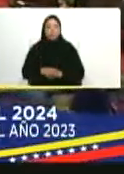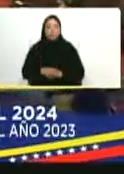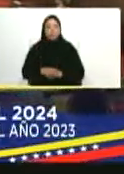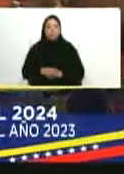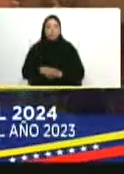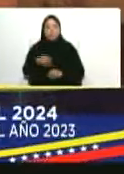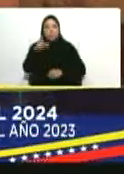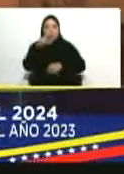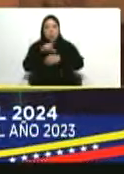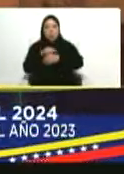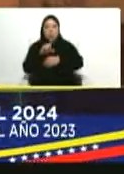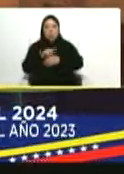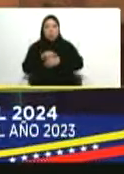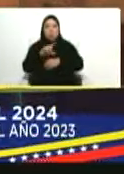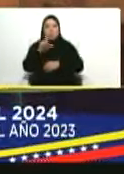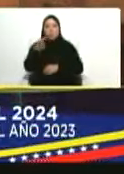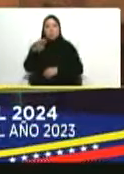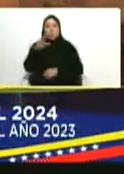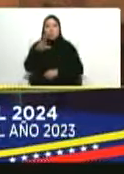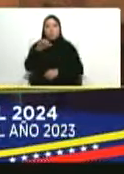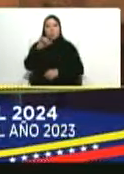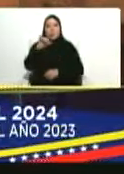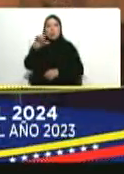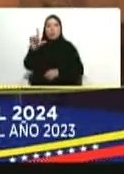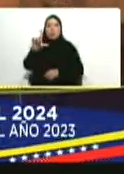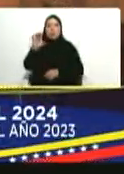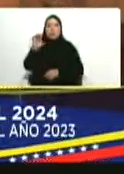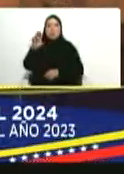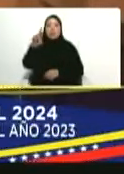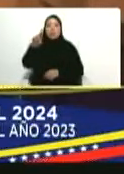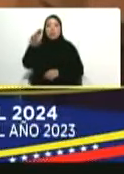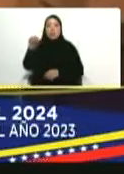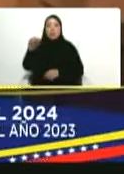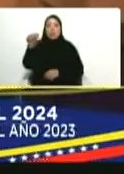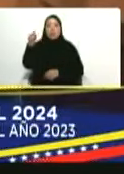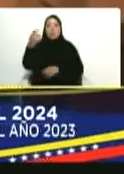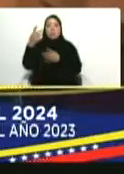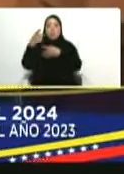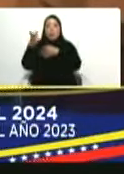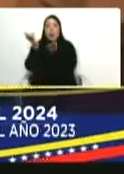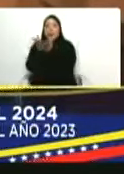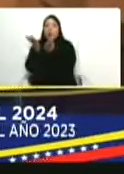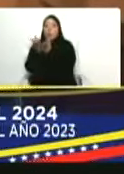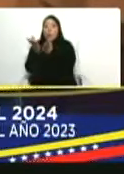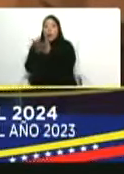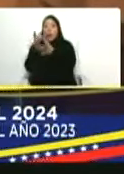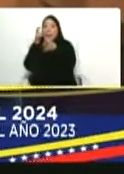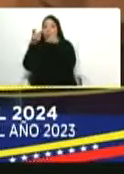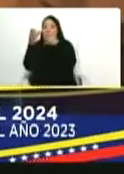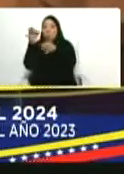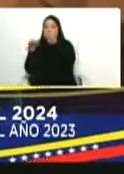el doctor Guillermo Blanco, director de la Escuela de la Magistratura,